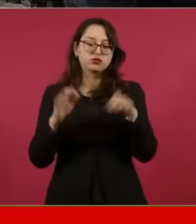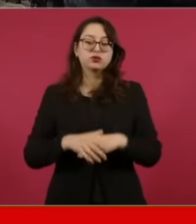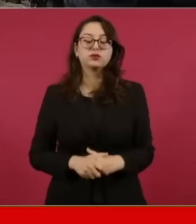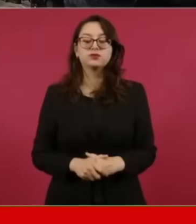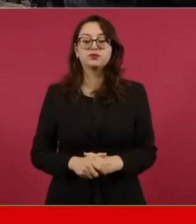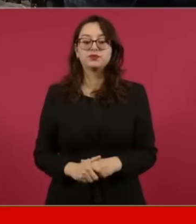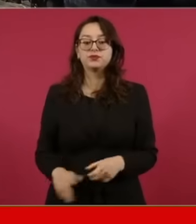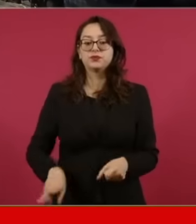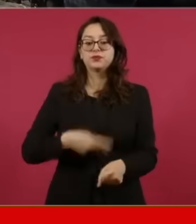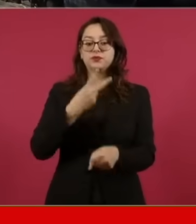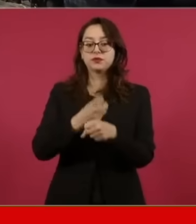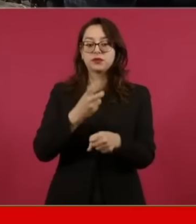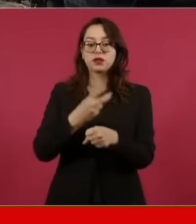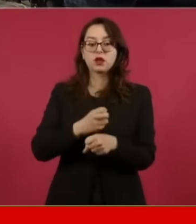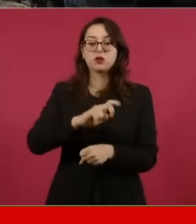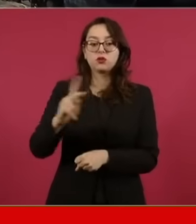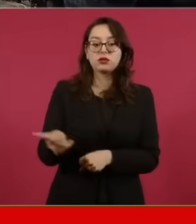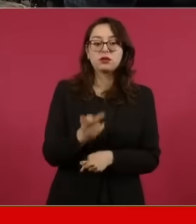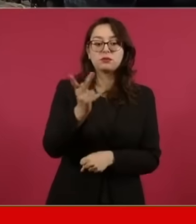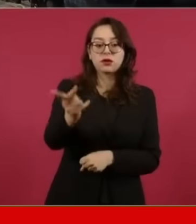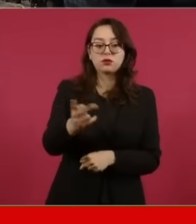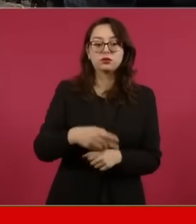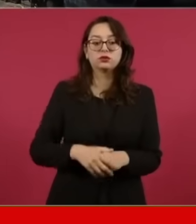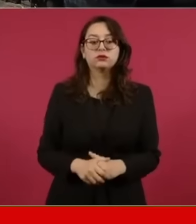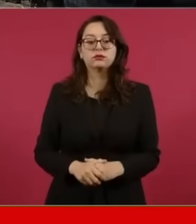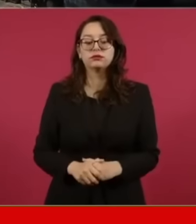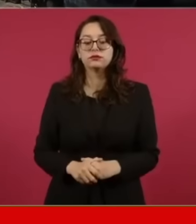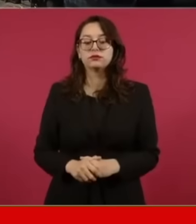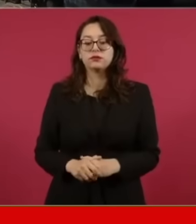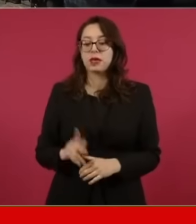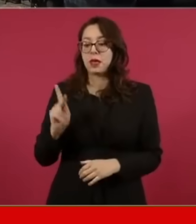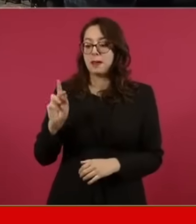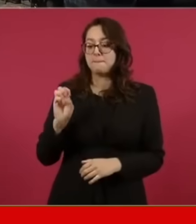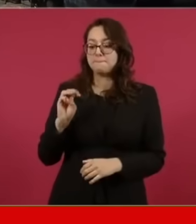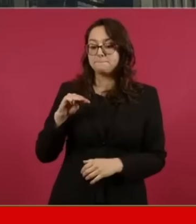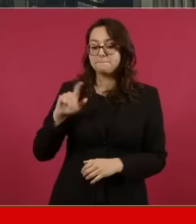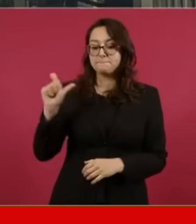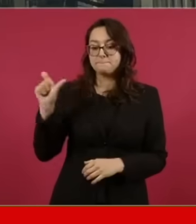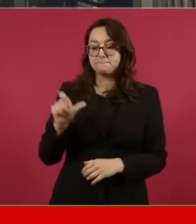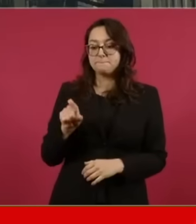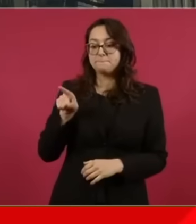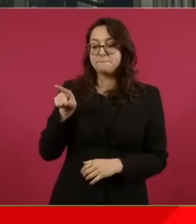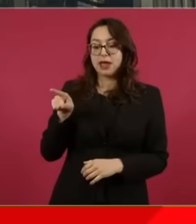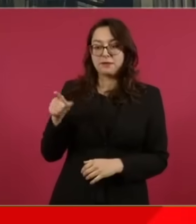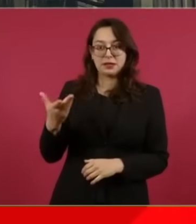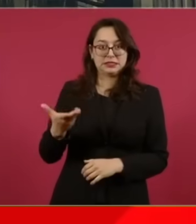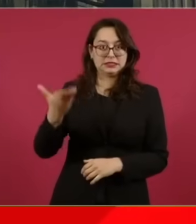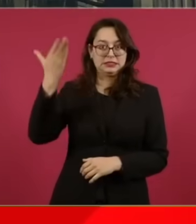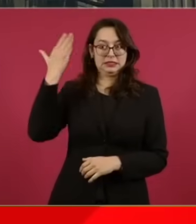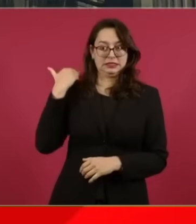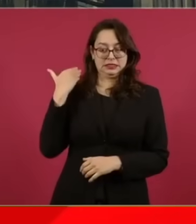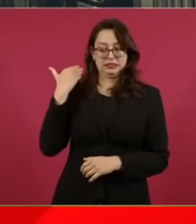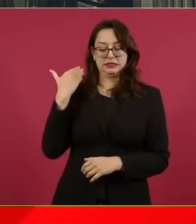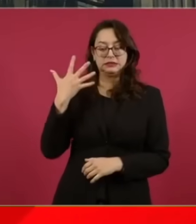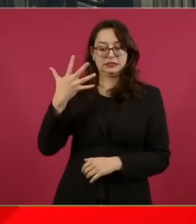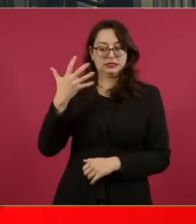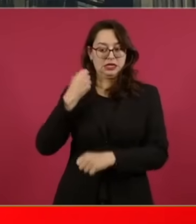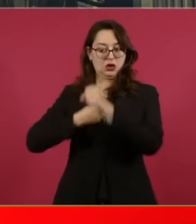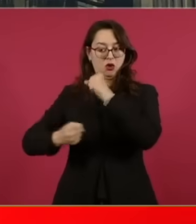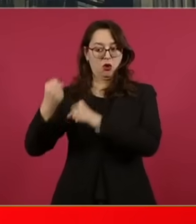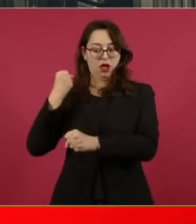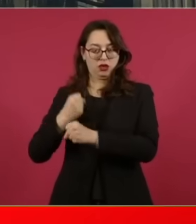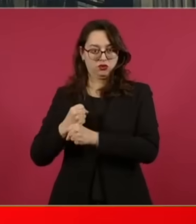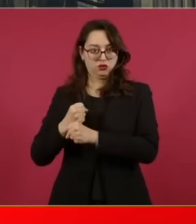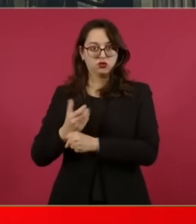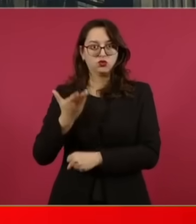Muy bien. En mi segunda pregunta, presidente, Pemex se recibió totalmente quebrado, en muy malas condiciones, con tomas